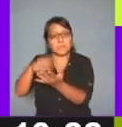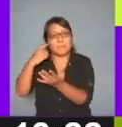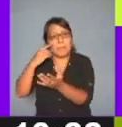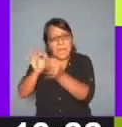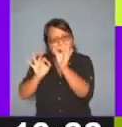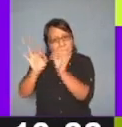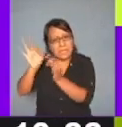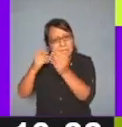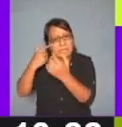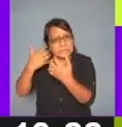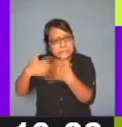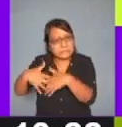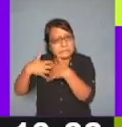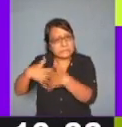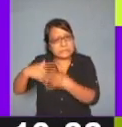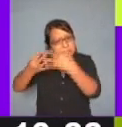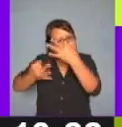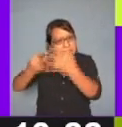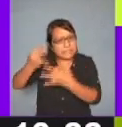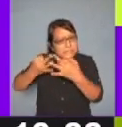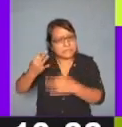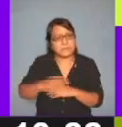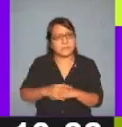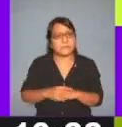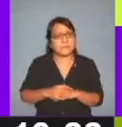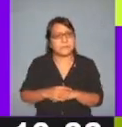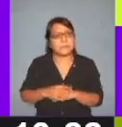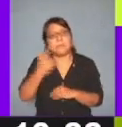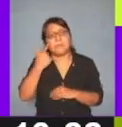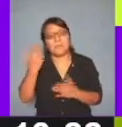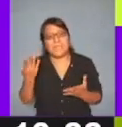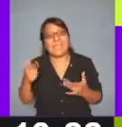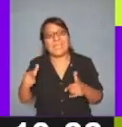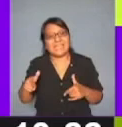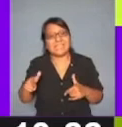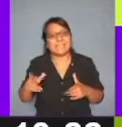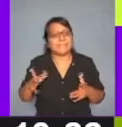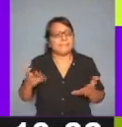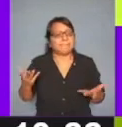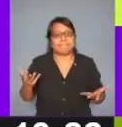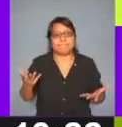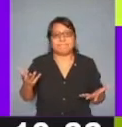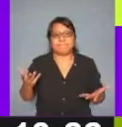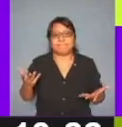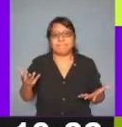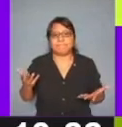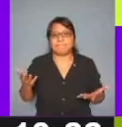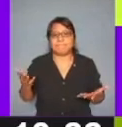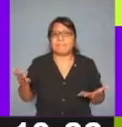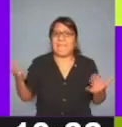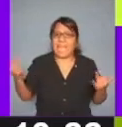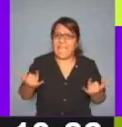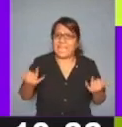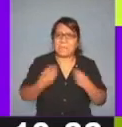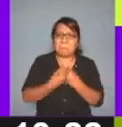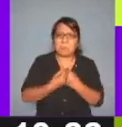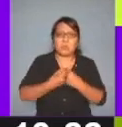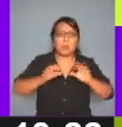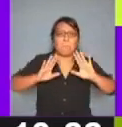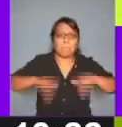nueva situación que este está provocando en todo el país paros retiro